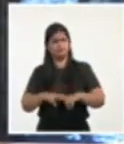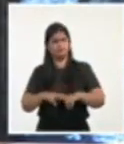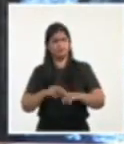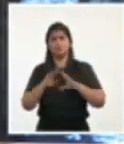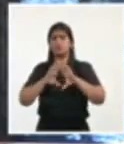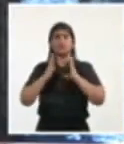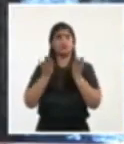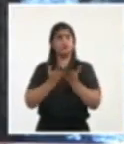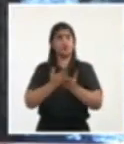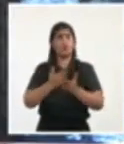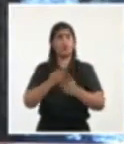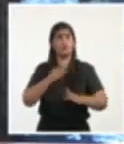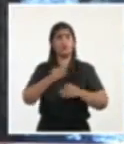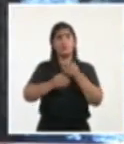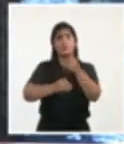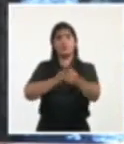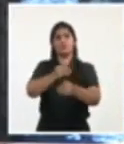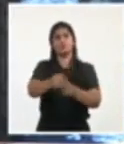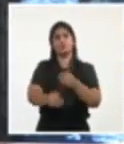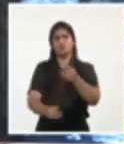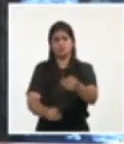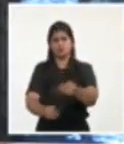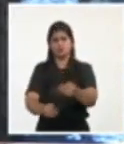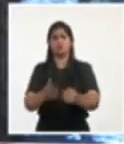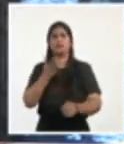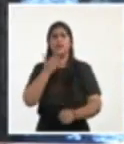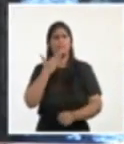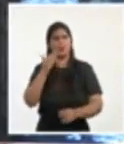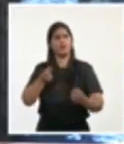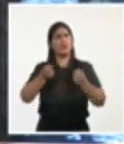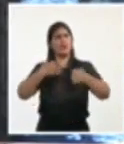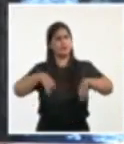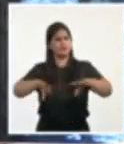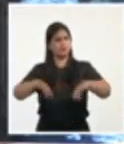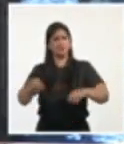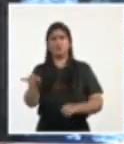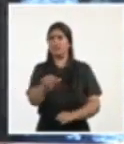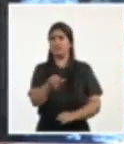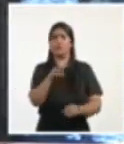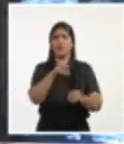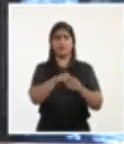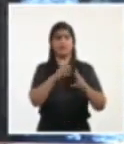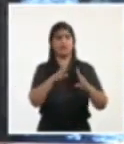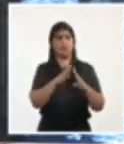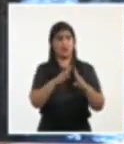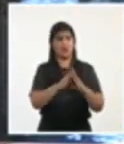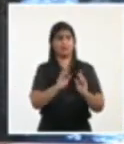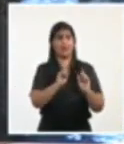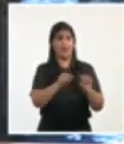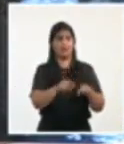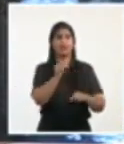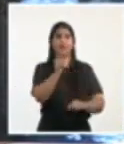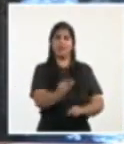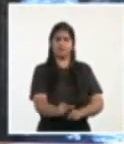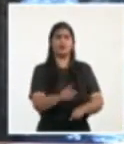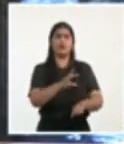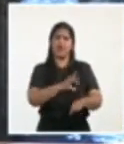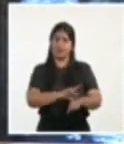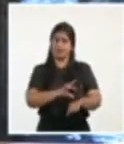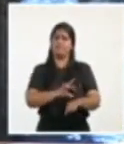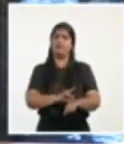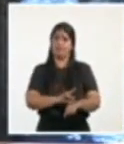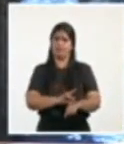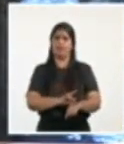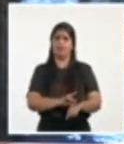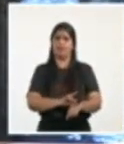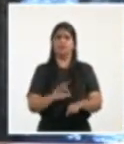también incorporando el ingreso en el hogar en la medida que se creen las condiciones como una posibilidad. Y en el caso de Matanzas, y lo voy a explicar